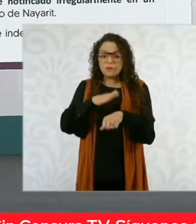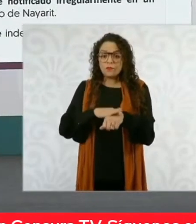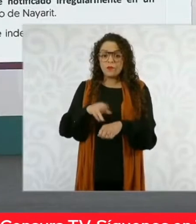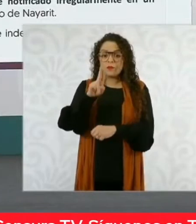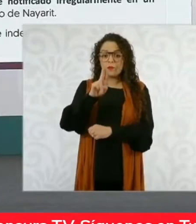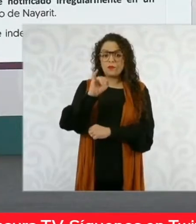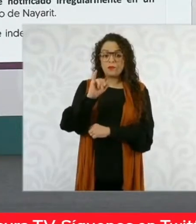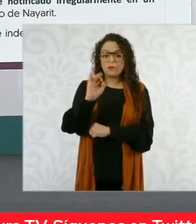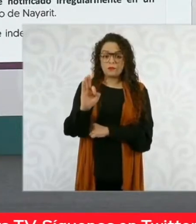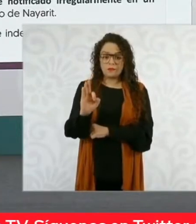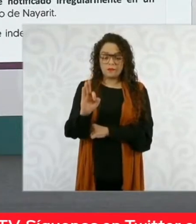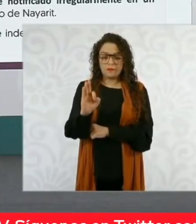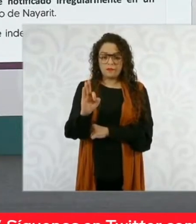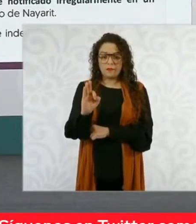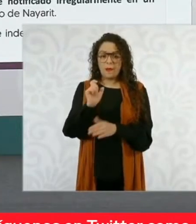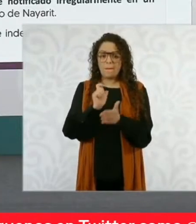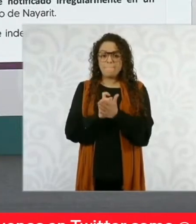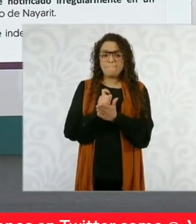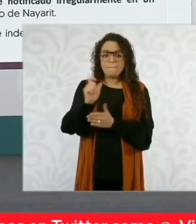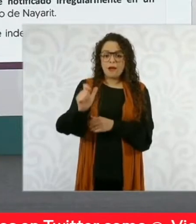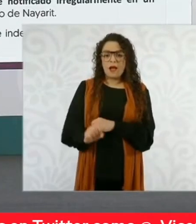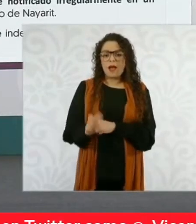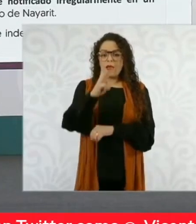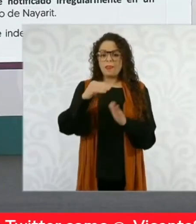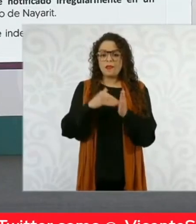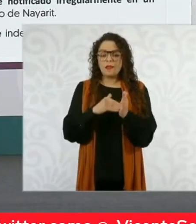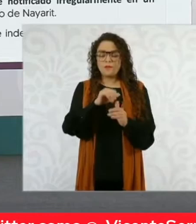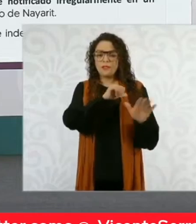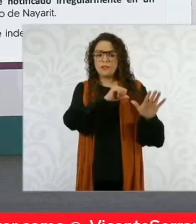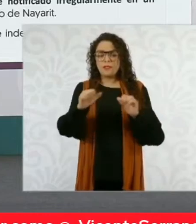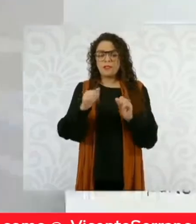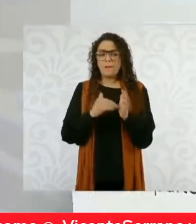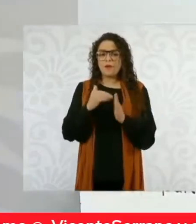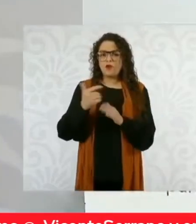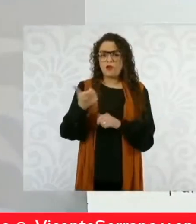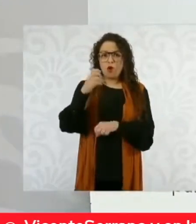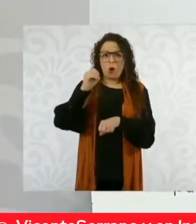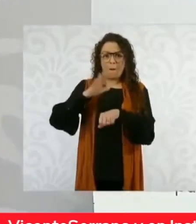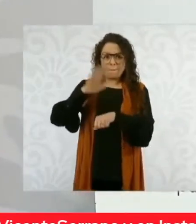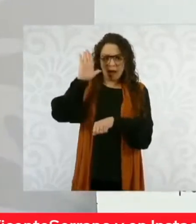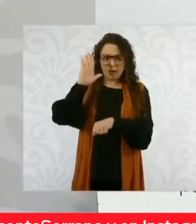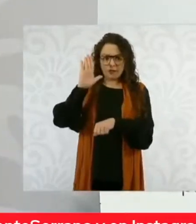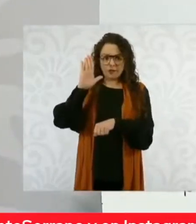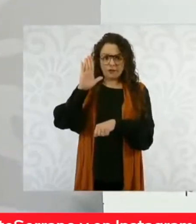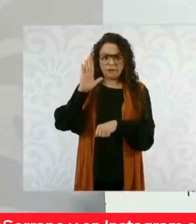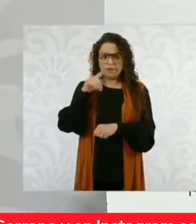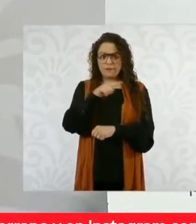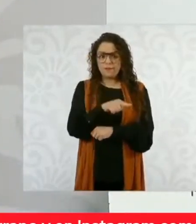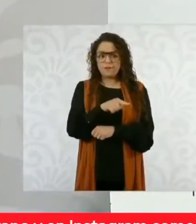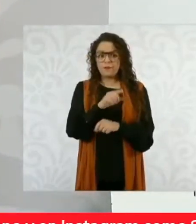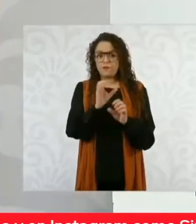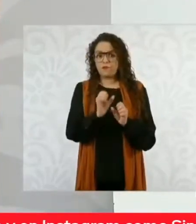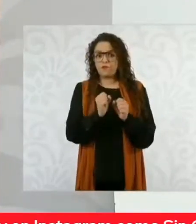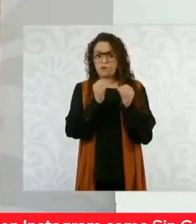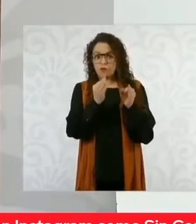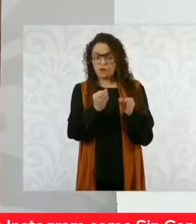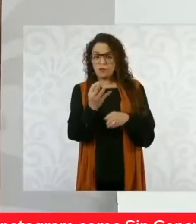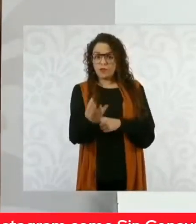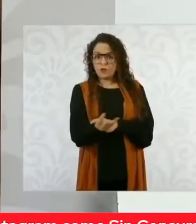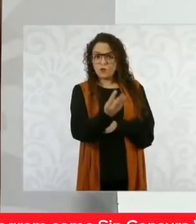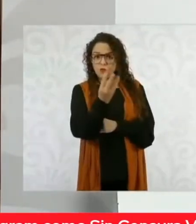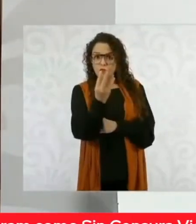Financiera el pago de más de 3.600 millones de pesos a 4 despachos plenamente